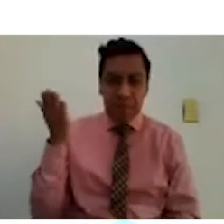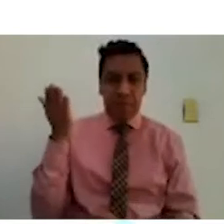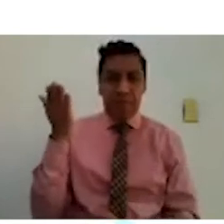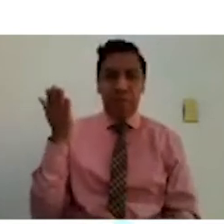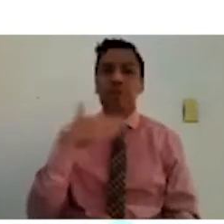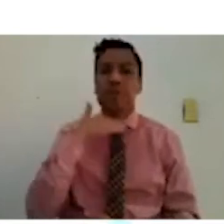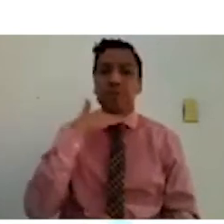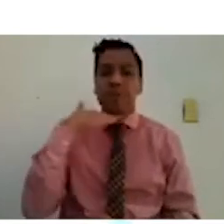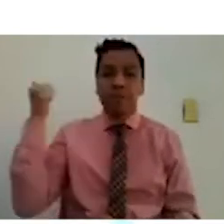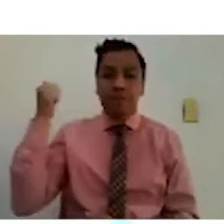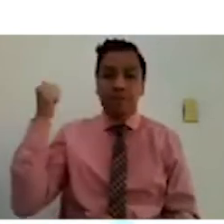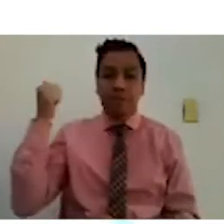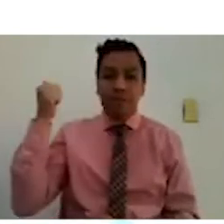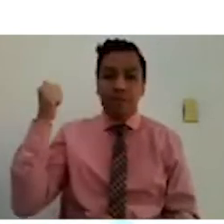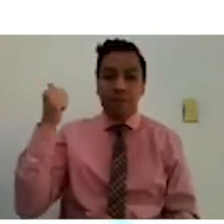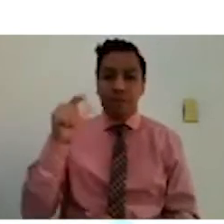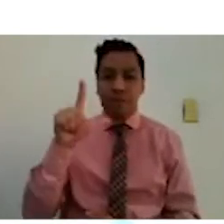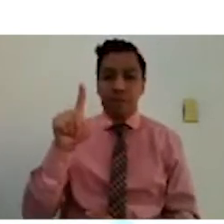Alemania, Lübeck y Westfalia.